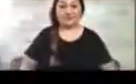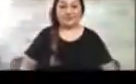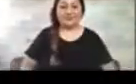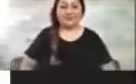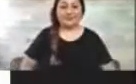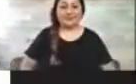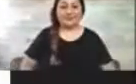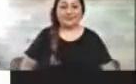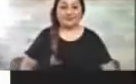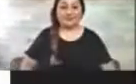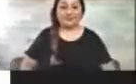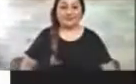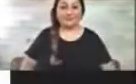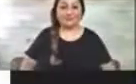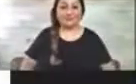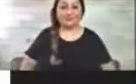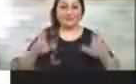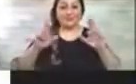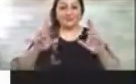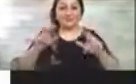Ahí, espero que se vea bien.